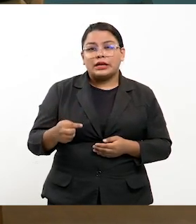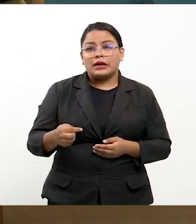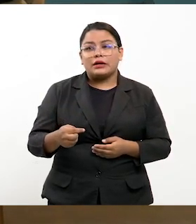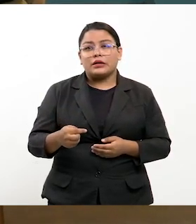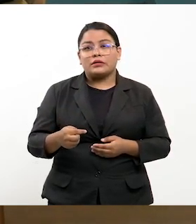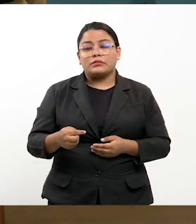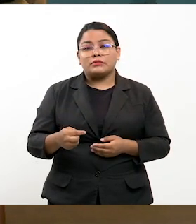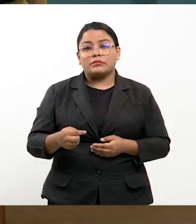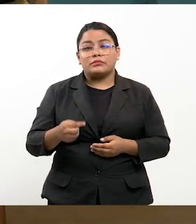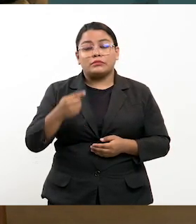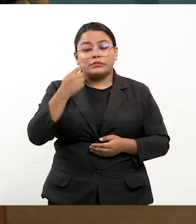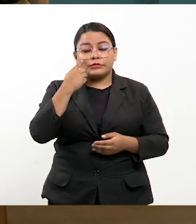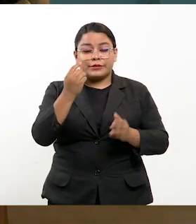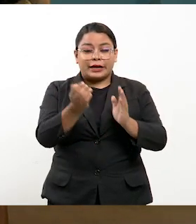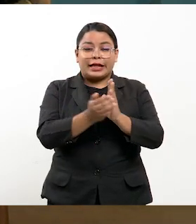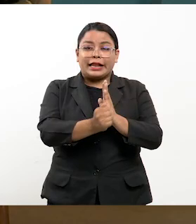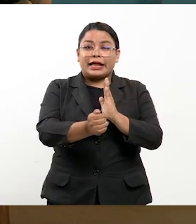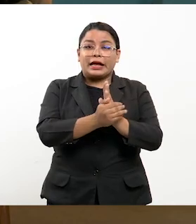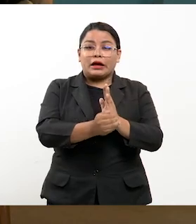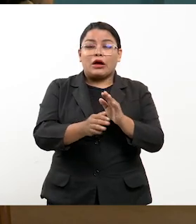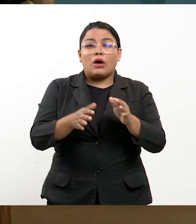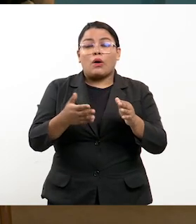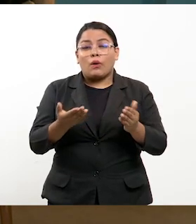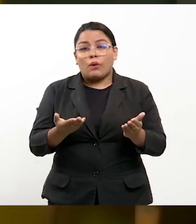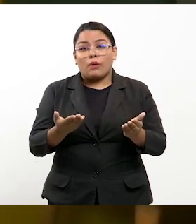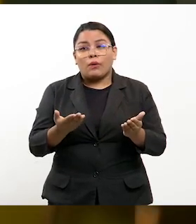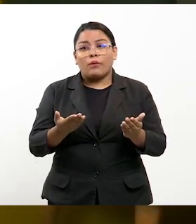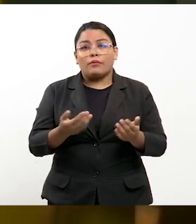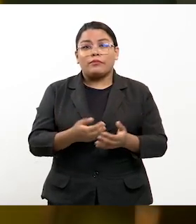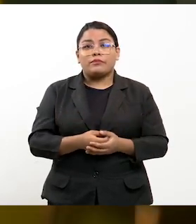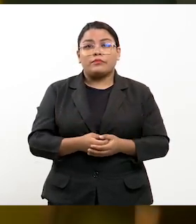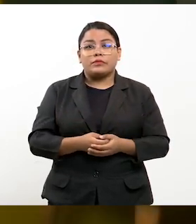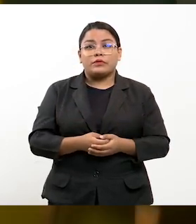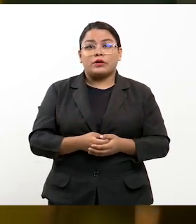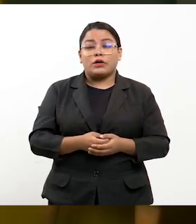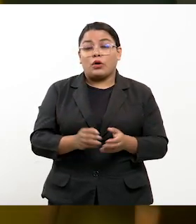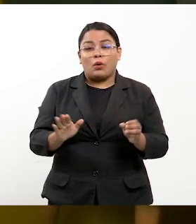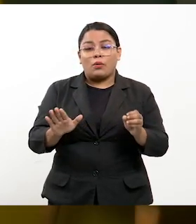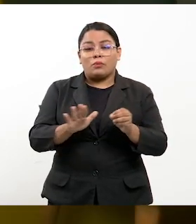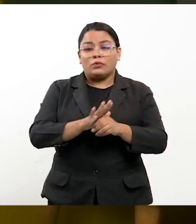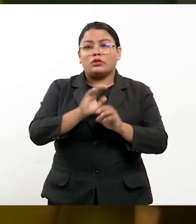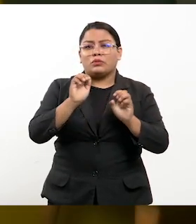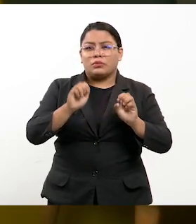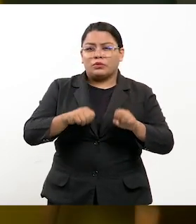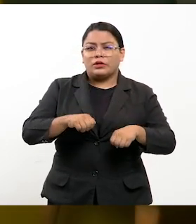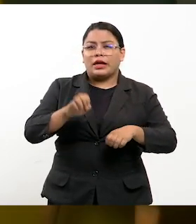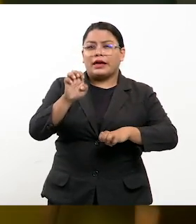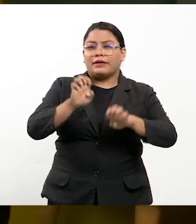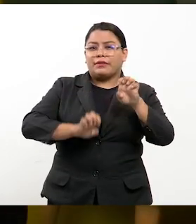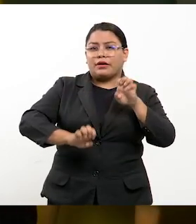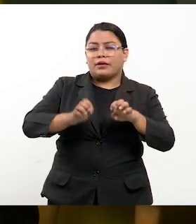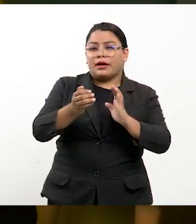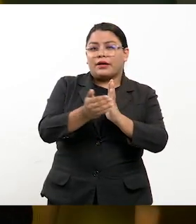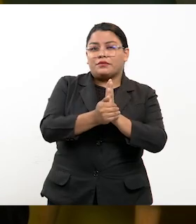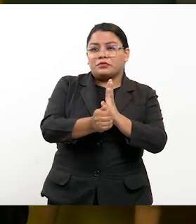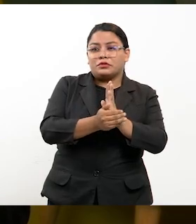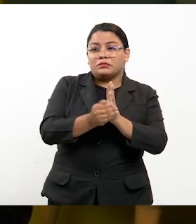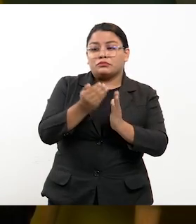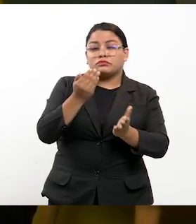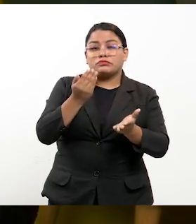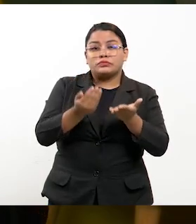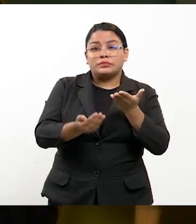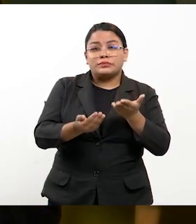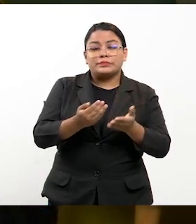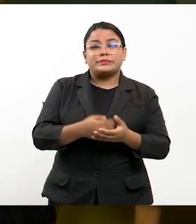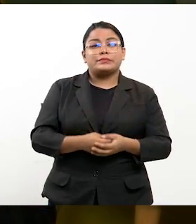va a tener la capacidad o va a ser lo suficiente para evaluar una habilidad. Puede que el